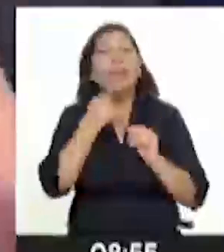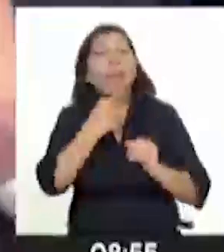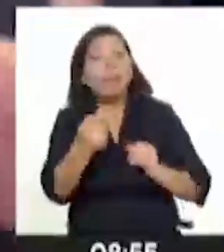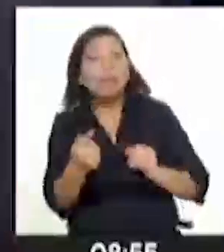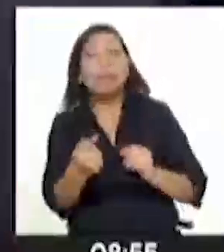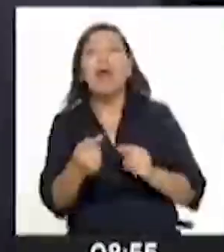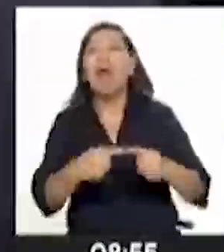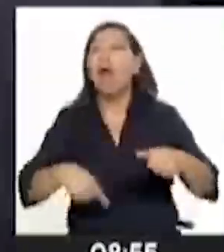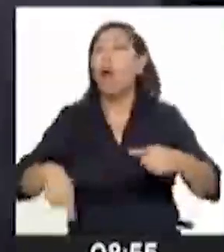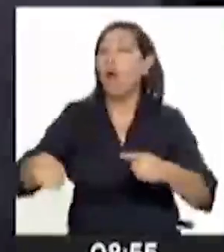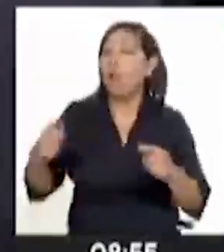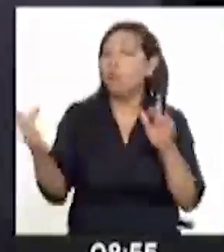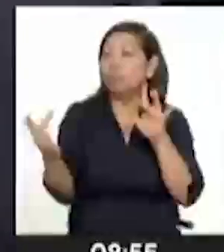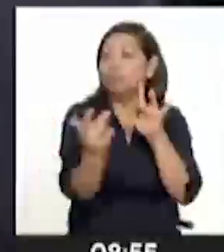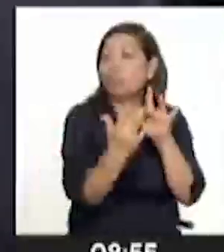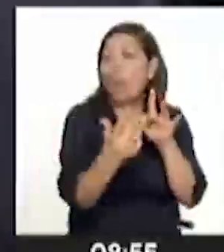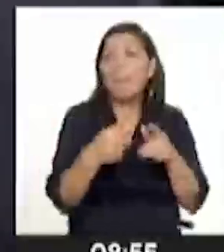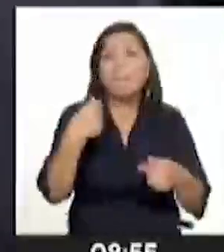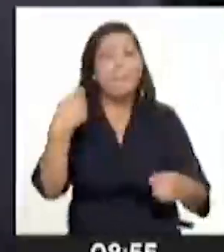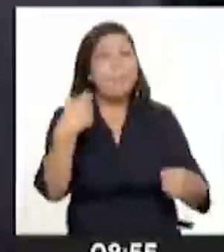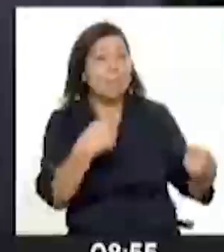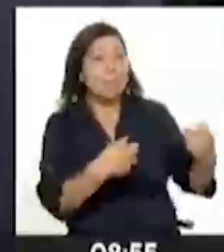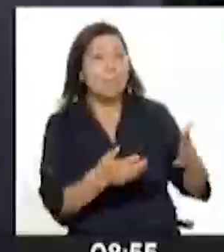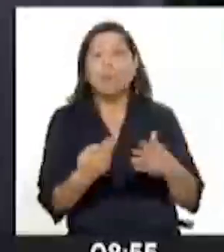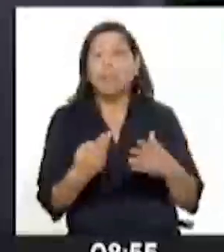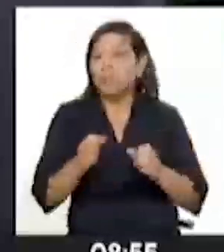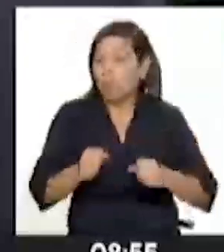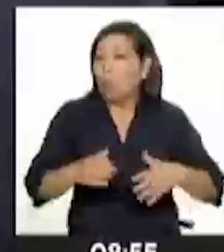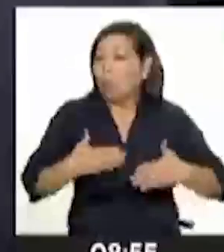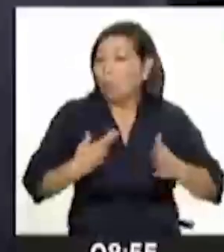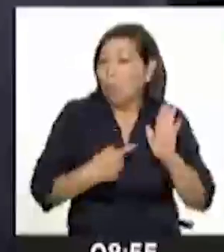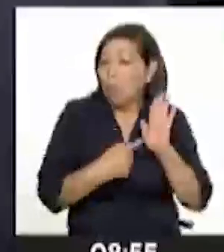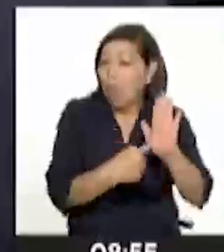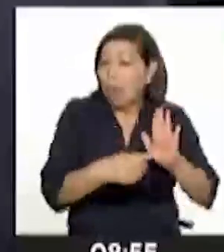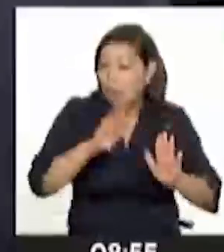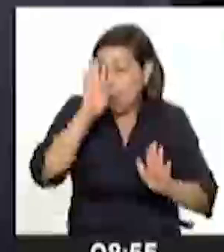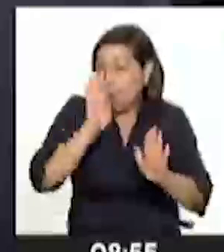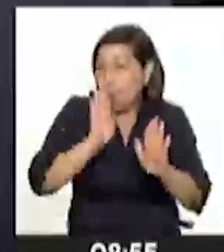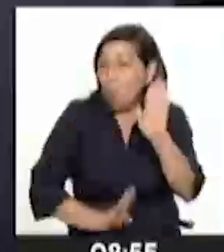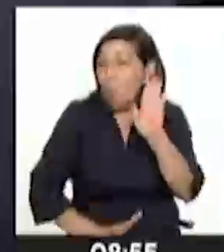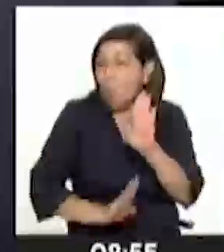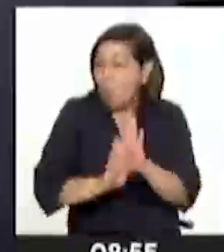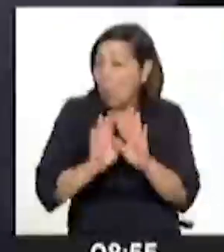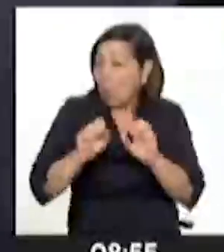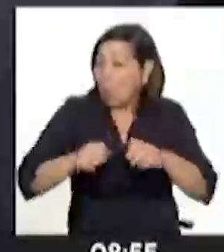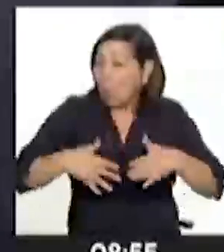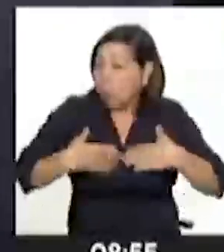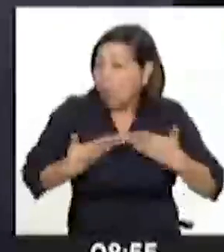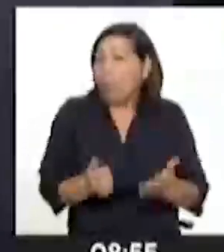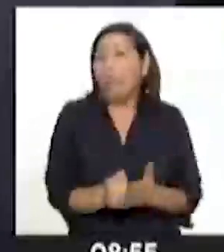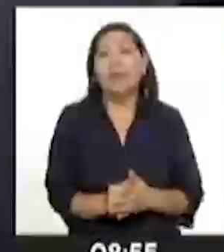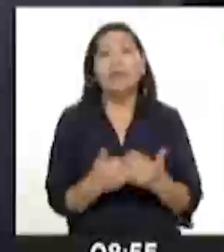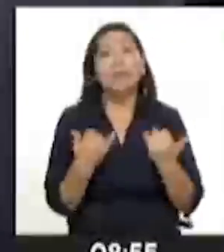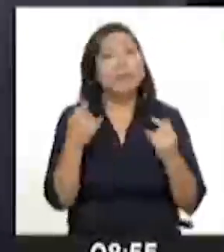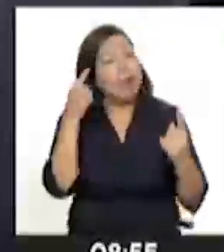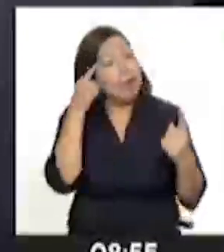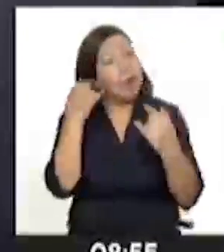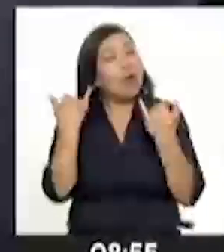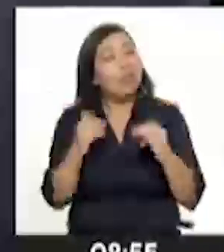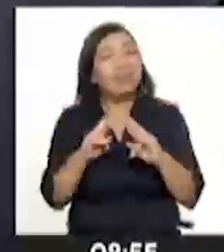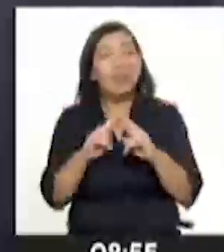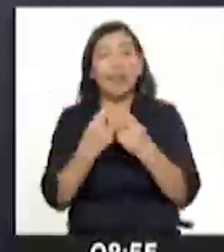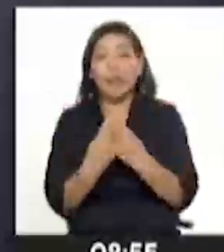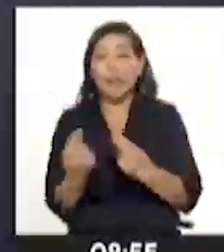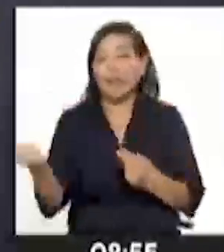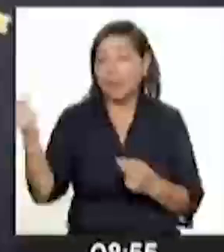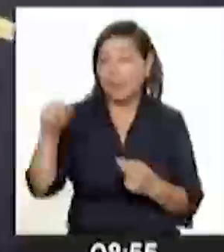esa relación, esa conexión con los inversionistas de forma que podamos sacar al país adelante. Y ese es el objetivo de esta